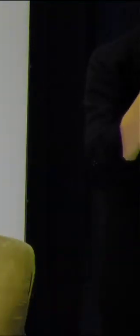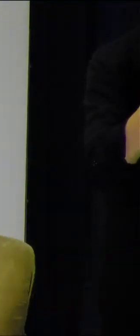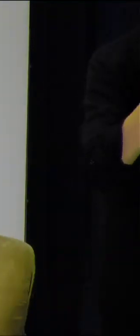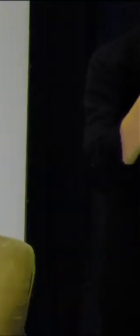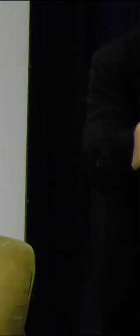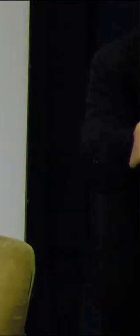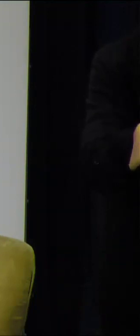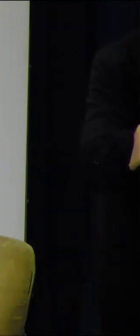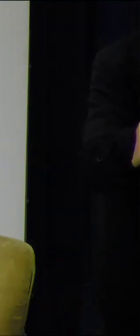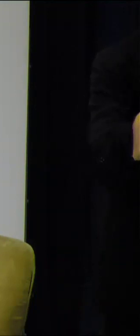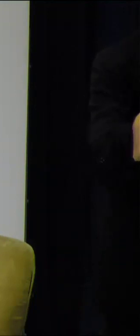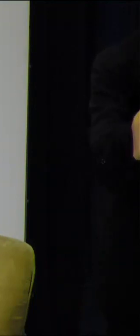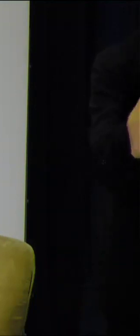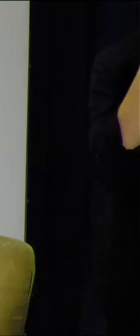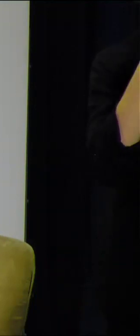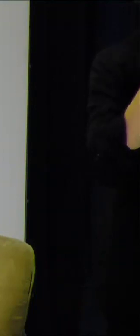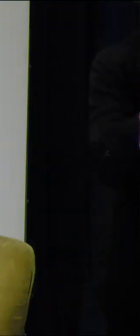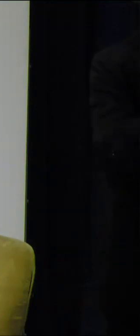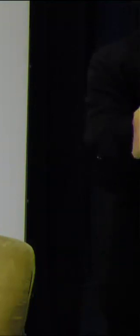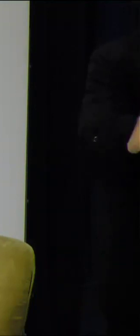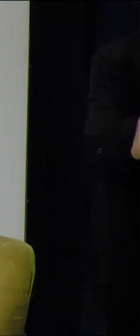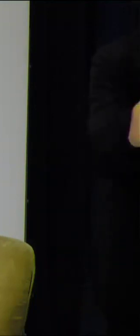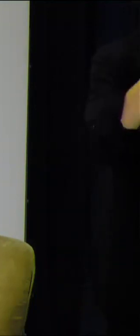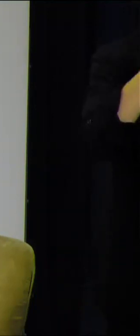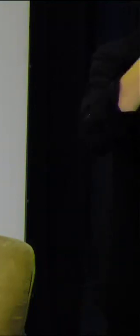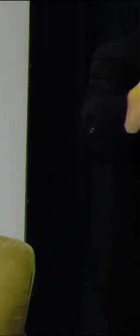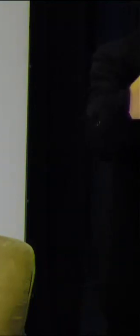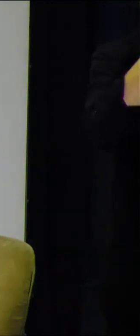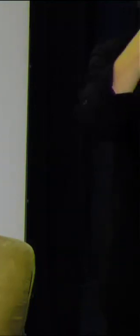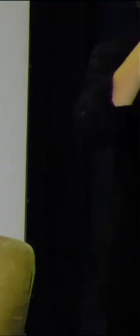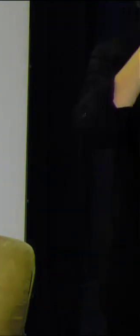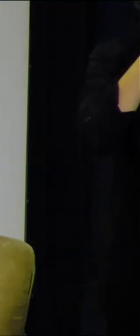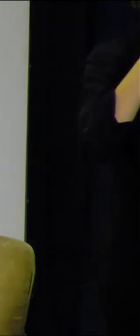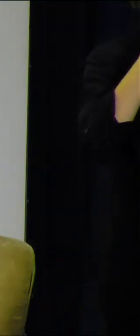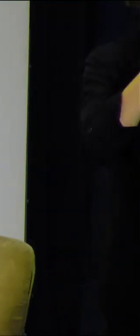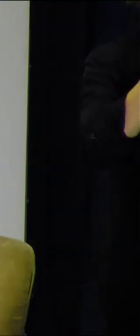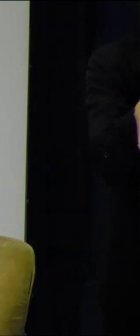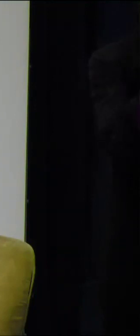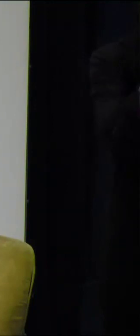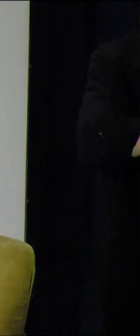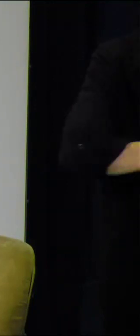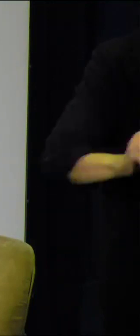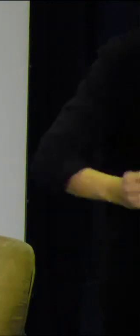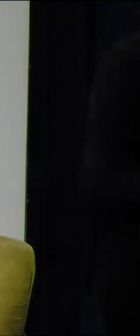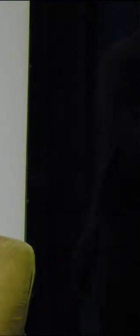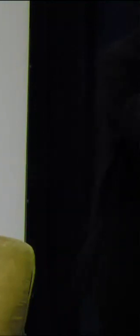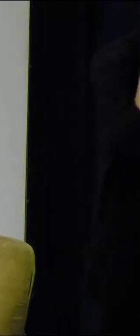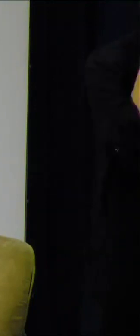de Valparaíso, y fue el primer diputado en presentar la primera ley de inteligencia artificial en el Congreso de